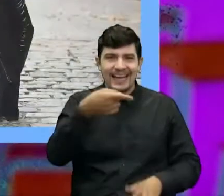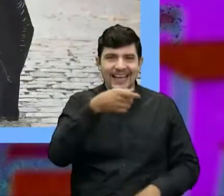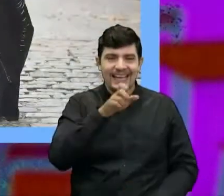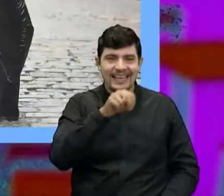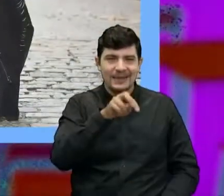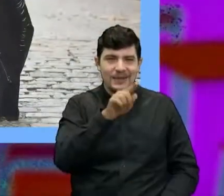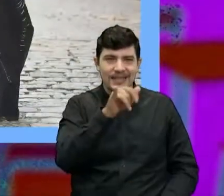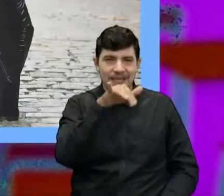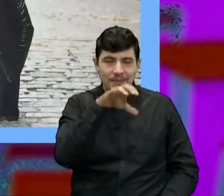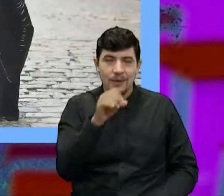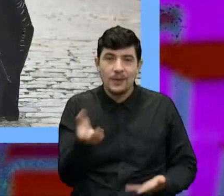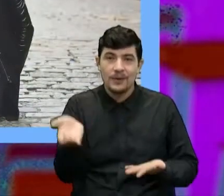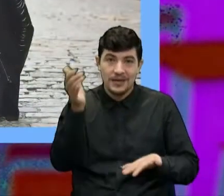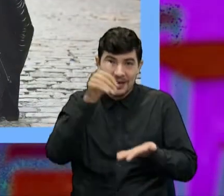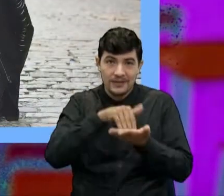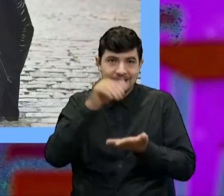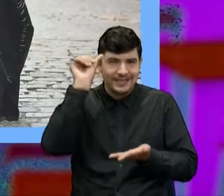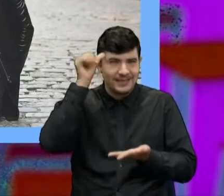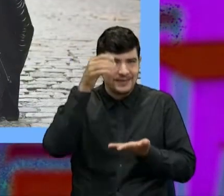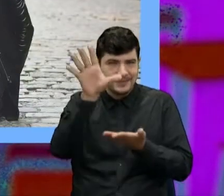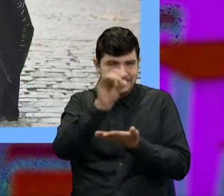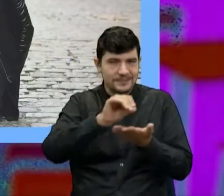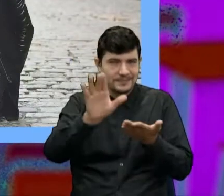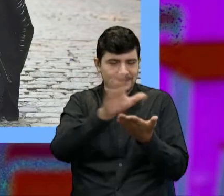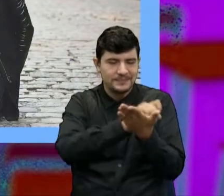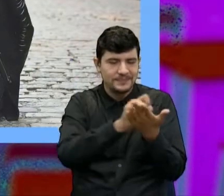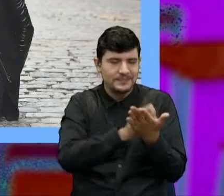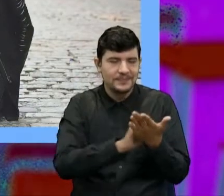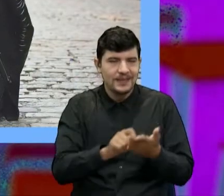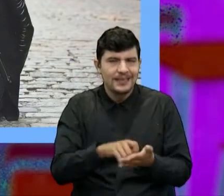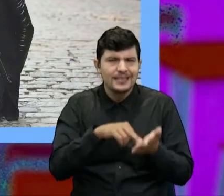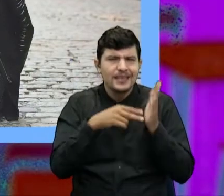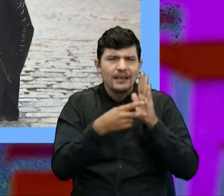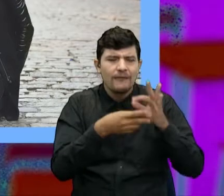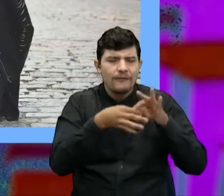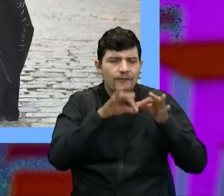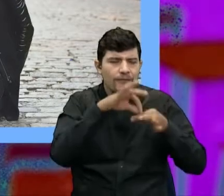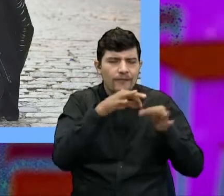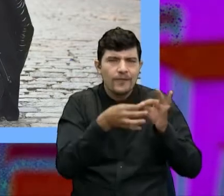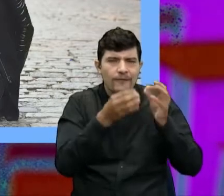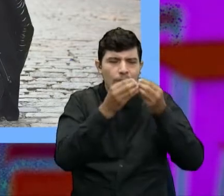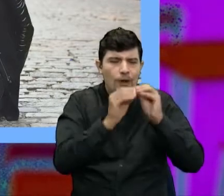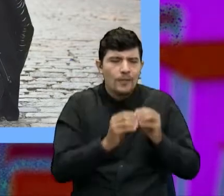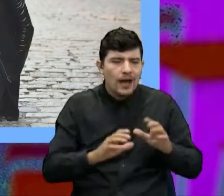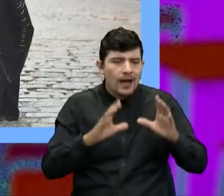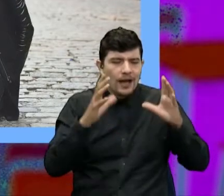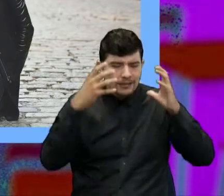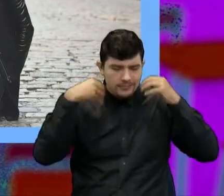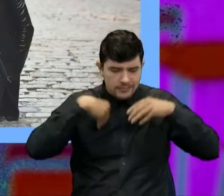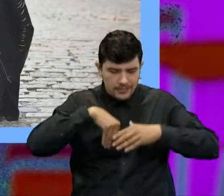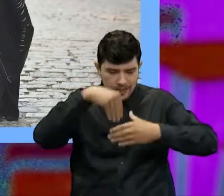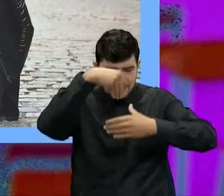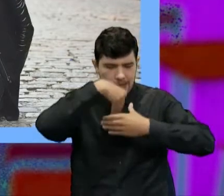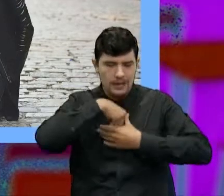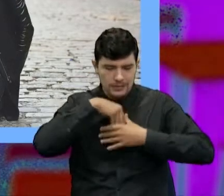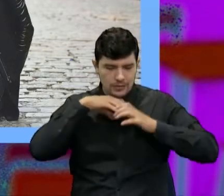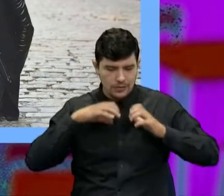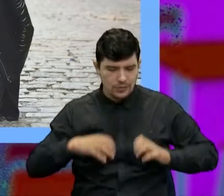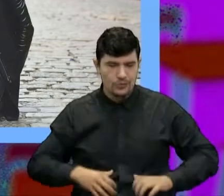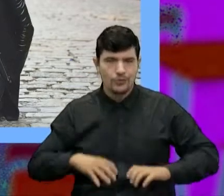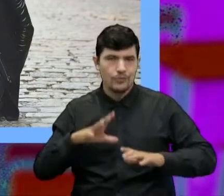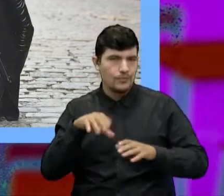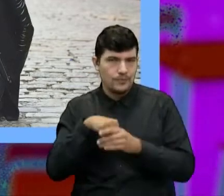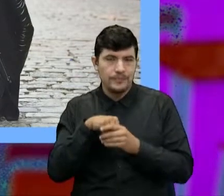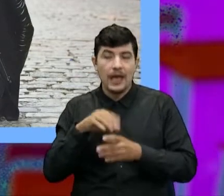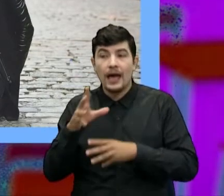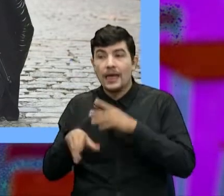recordarlo Mis queridos jóvenes Apunten en sus cuadernos Es la composición genética De una persona Muy bien Lo que lleva por dentro Ya Y fenotipo Y